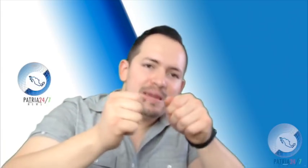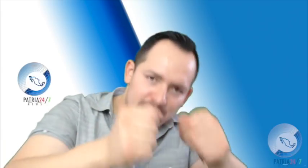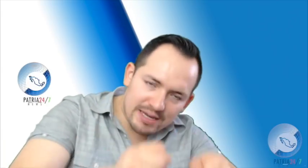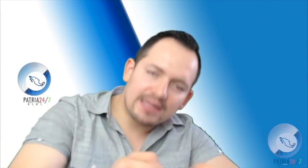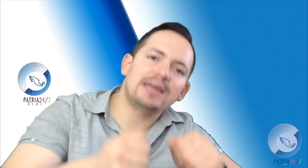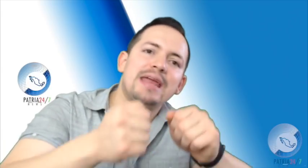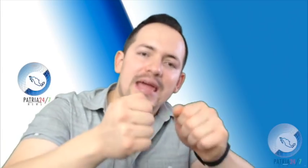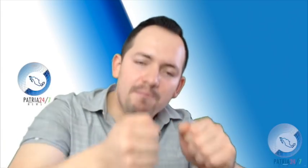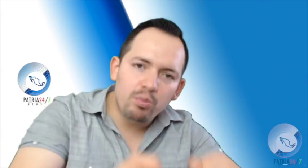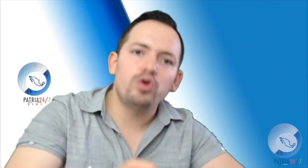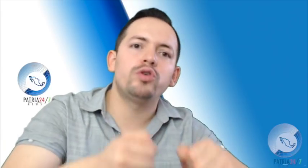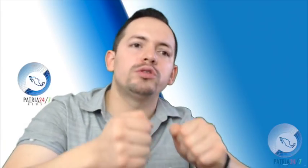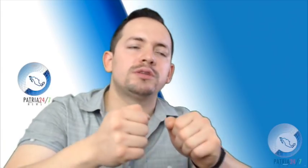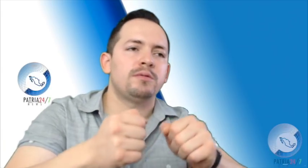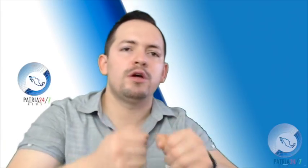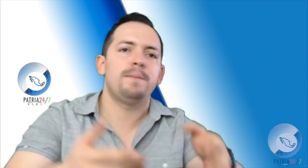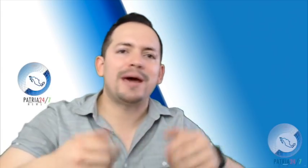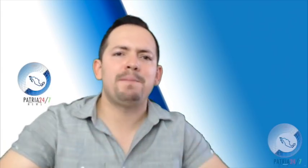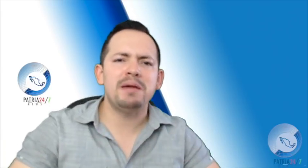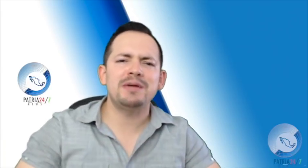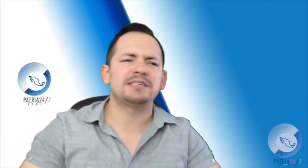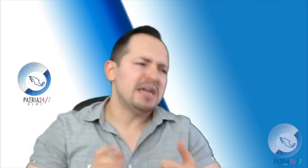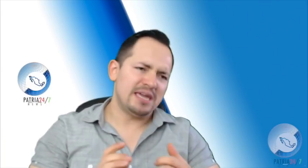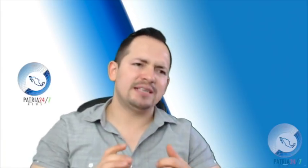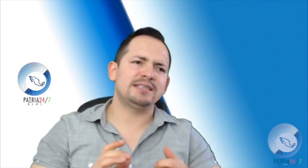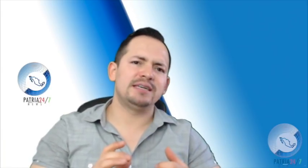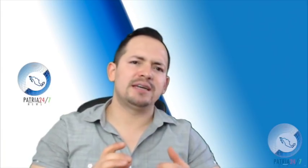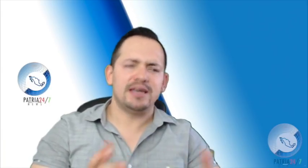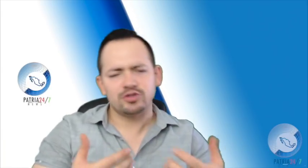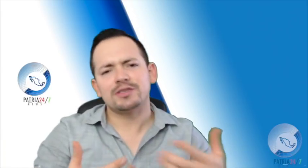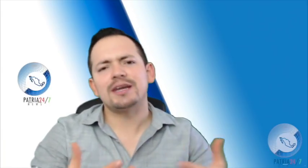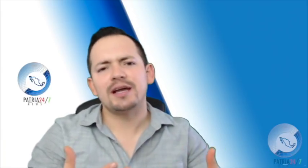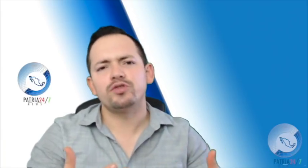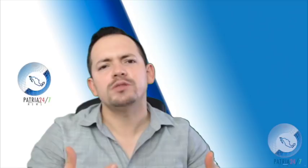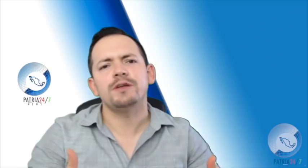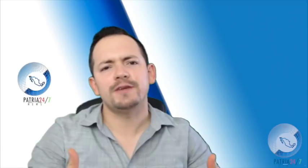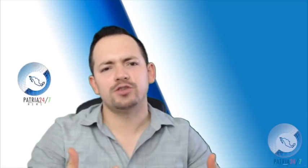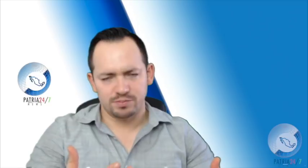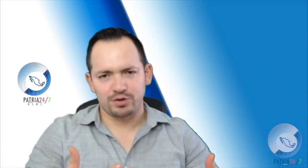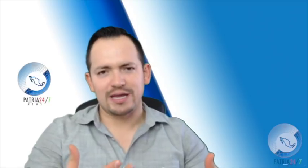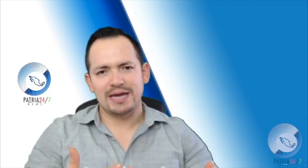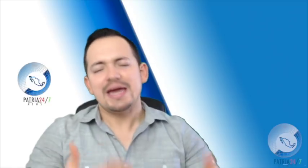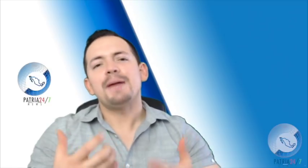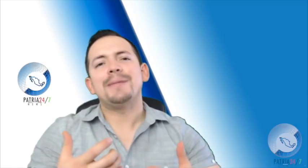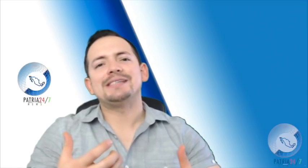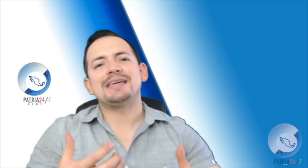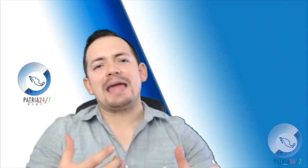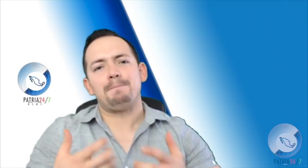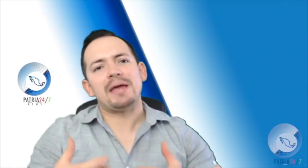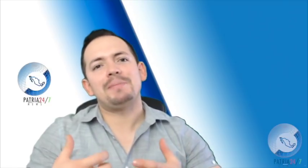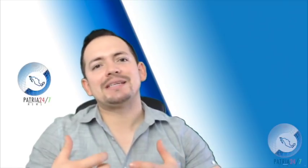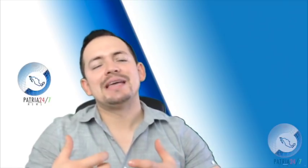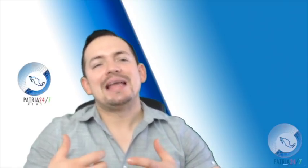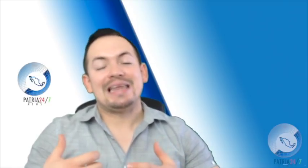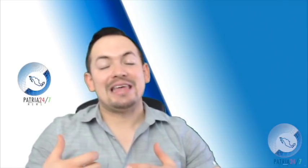podamos invertir en bonos para Pemex. Y es decir, esto traería algunos beneficios, porque en